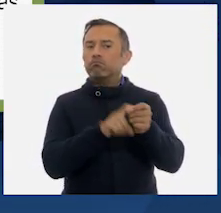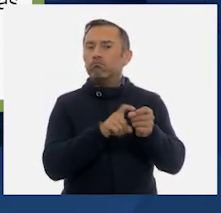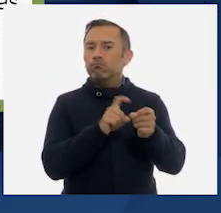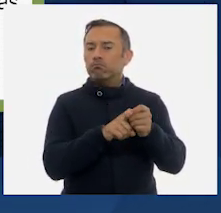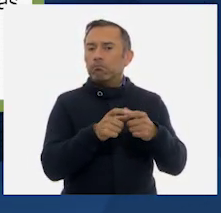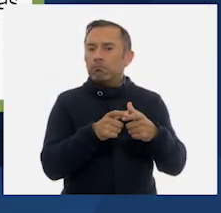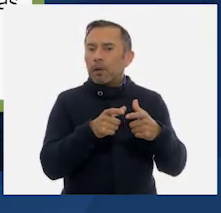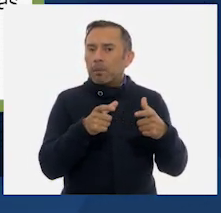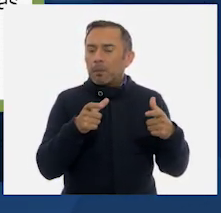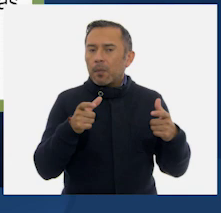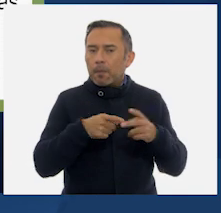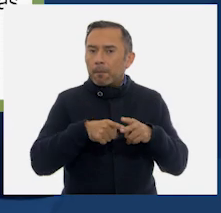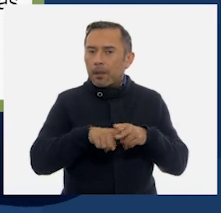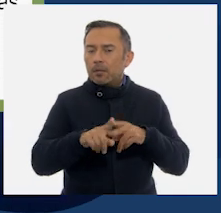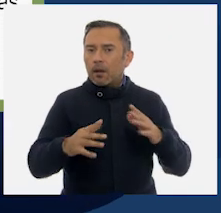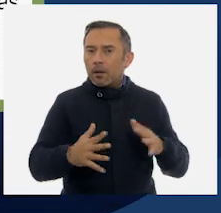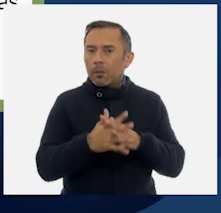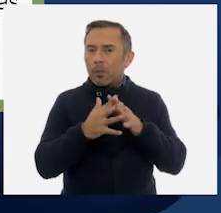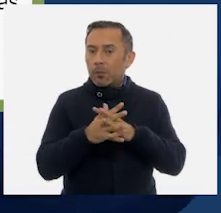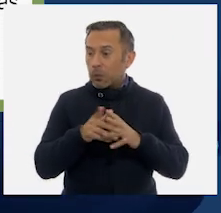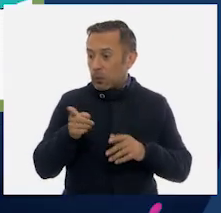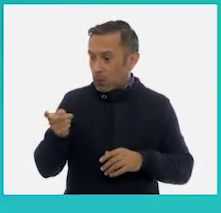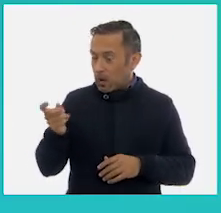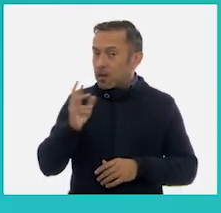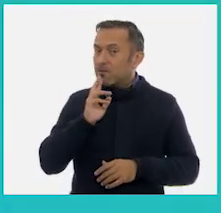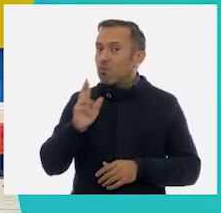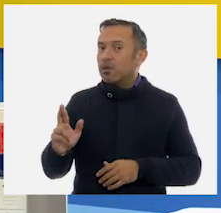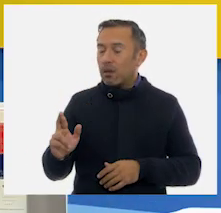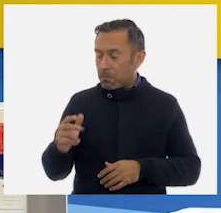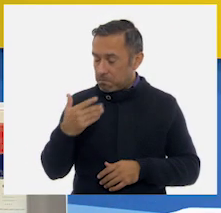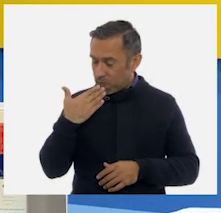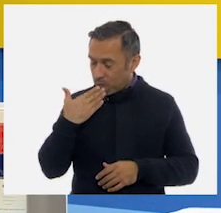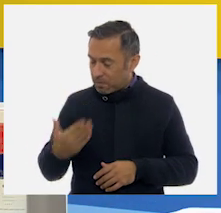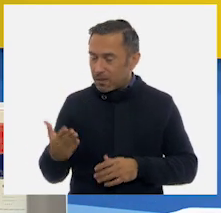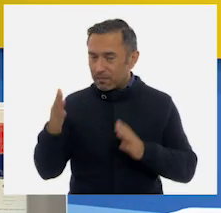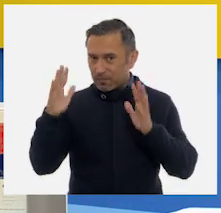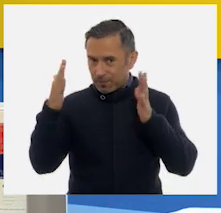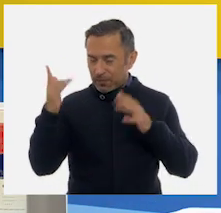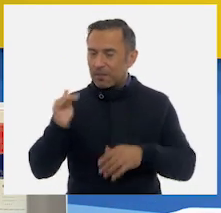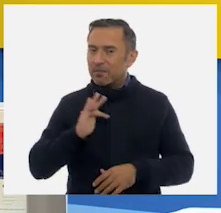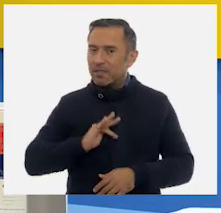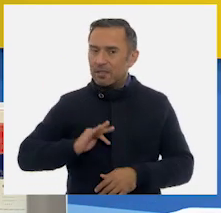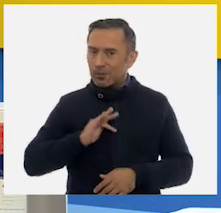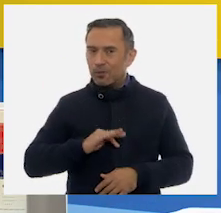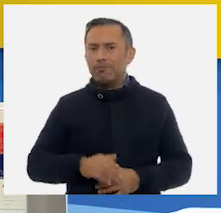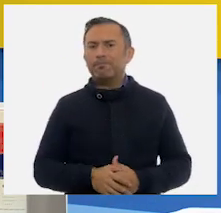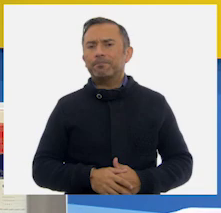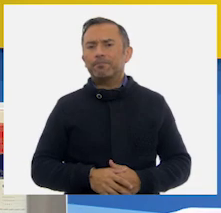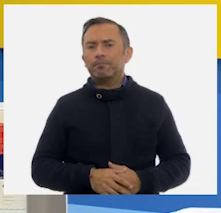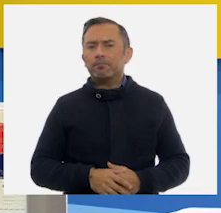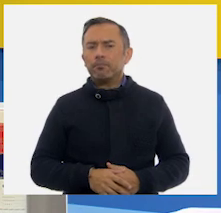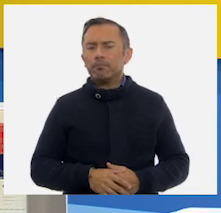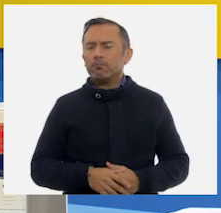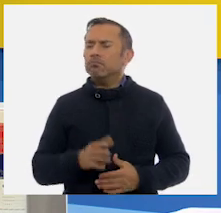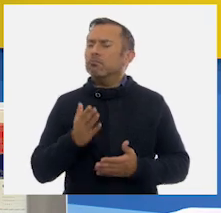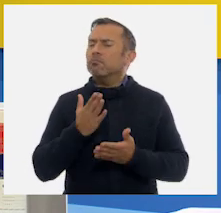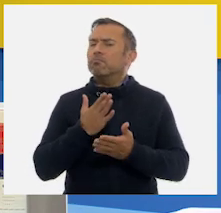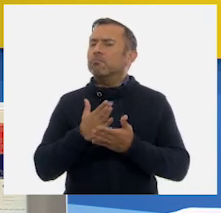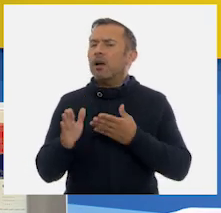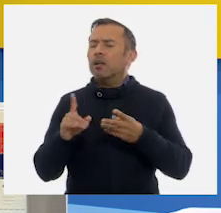etc. Tu respuesta es correcta, María. Te felicito. ¿Y qué podrías decirme sobre